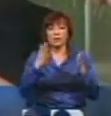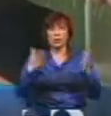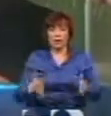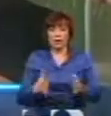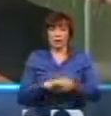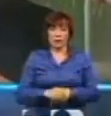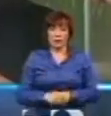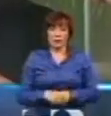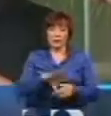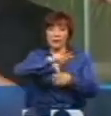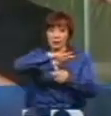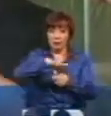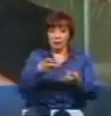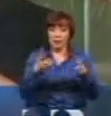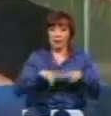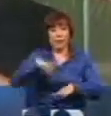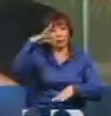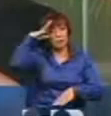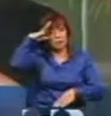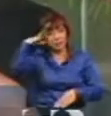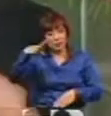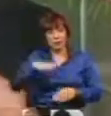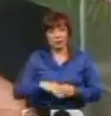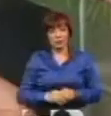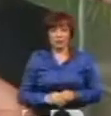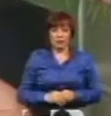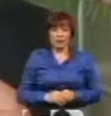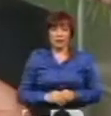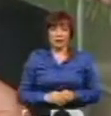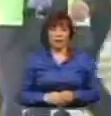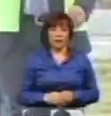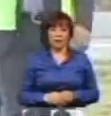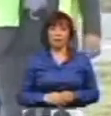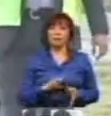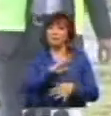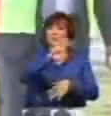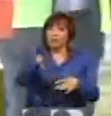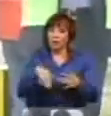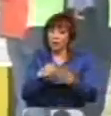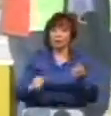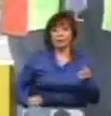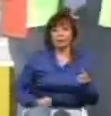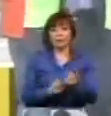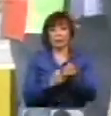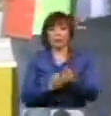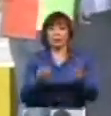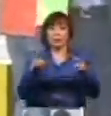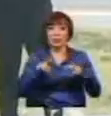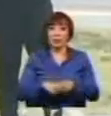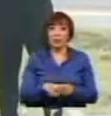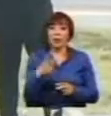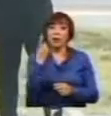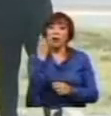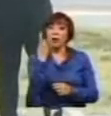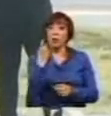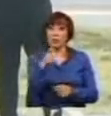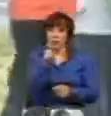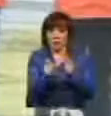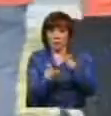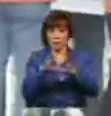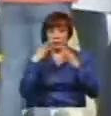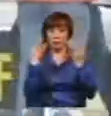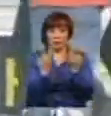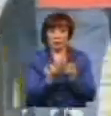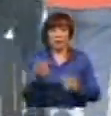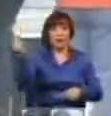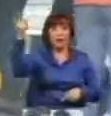Cancillería, también la policía, toda la medicina legal. Con ellos viajaron también 11 familiares que habían llegado al Ecuador para